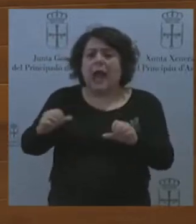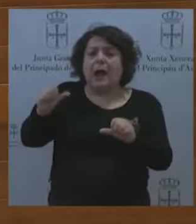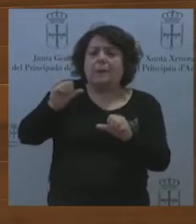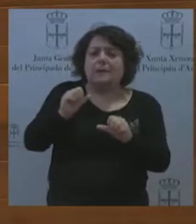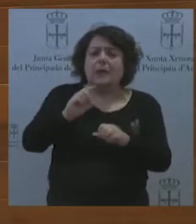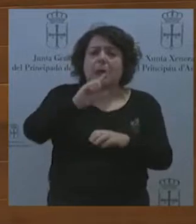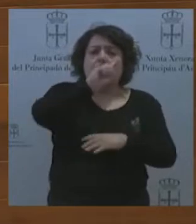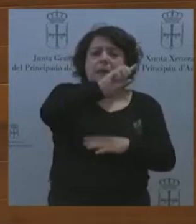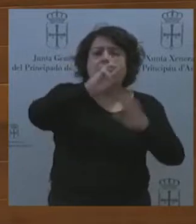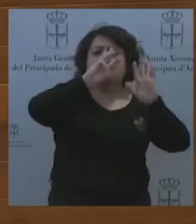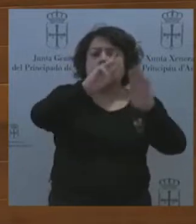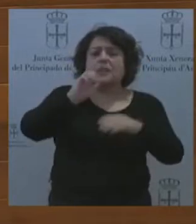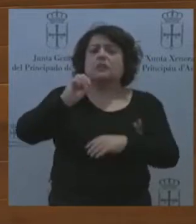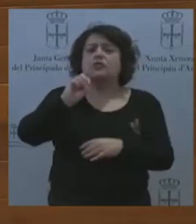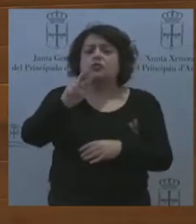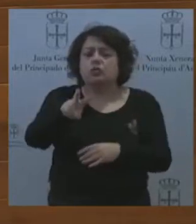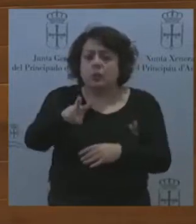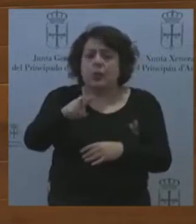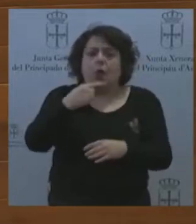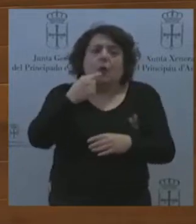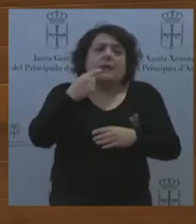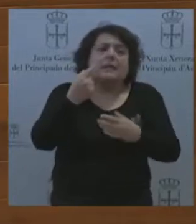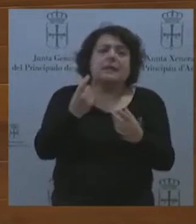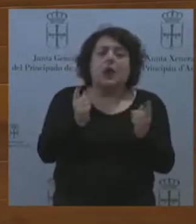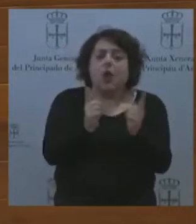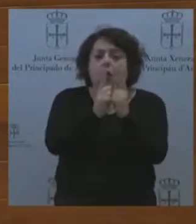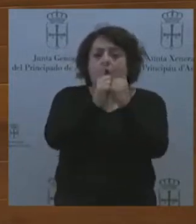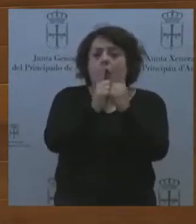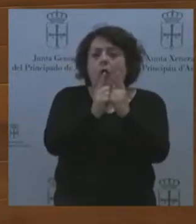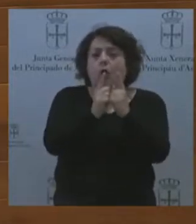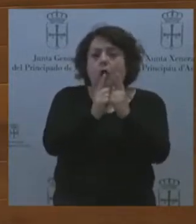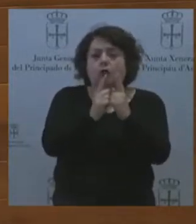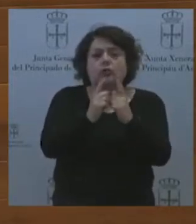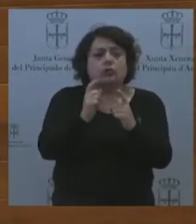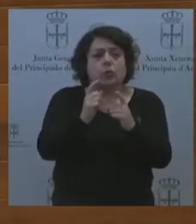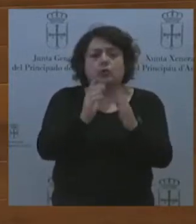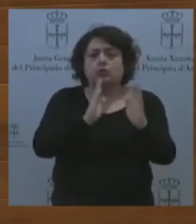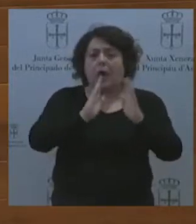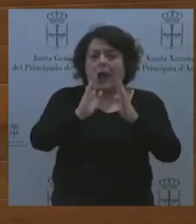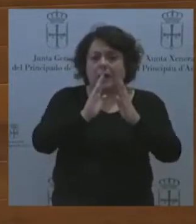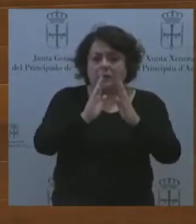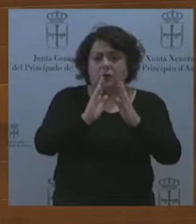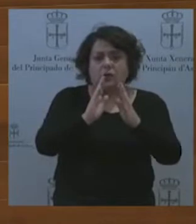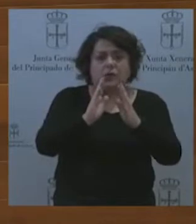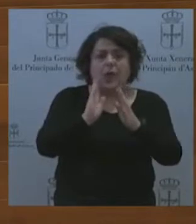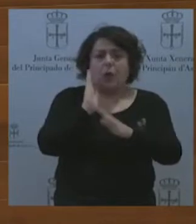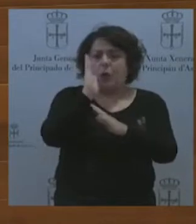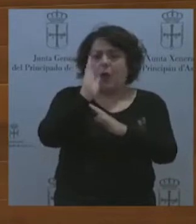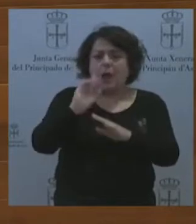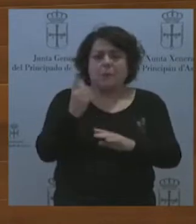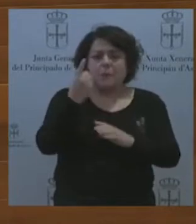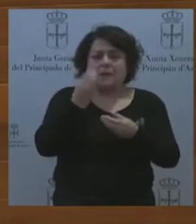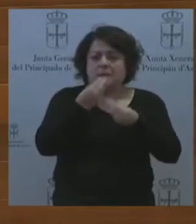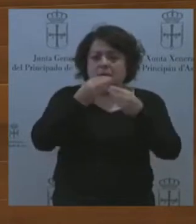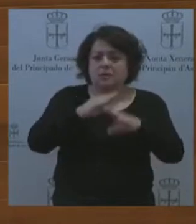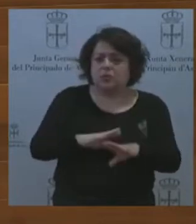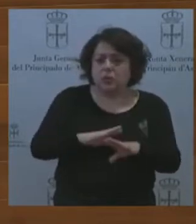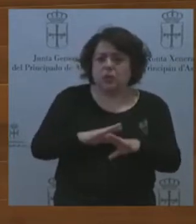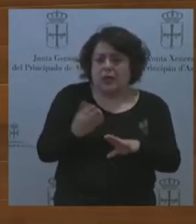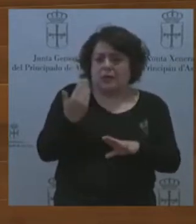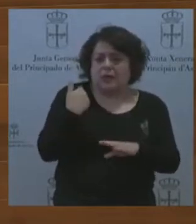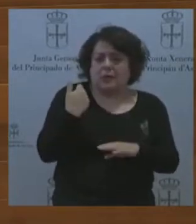de plomo de ETA, el más cruel y duro episodio de nuestra historia reciente, que merece la mayor de las condenas, tal y